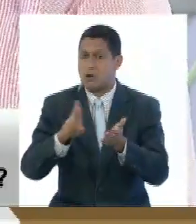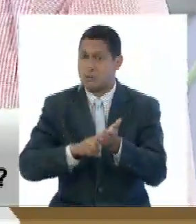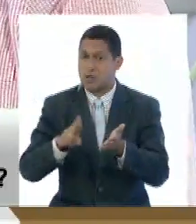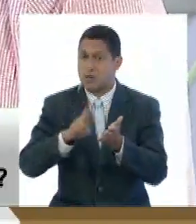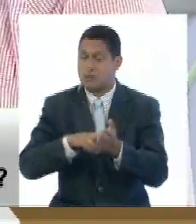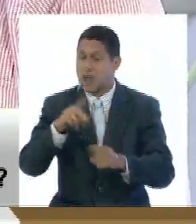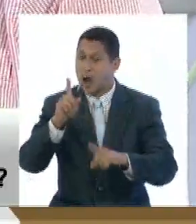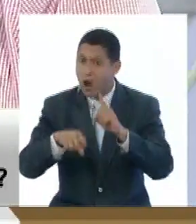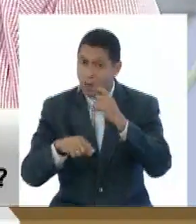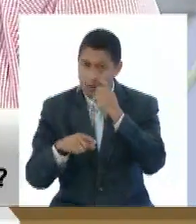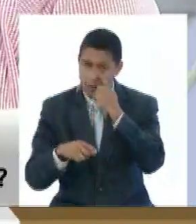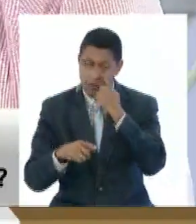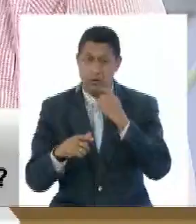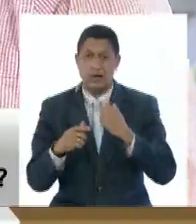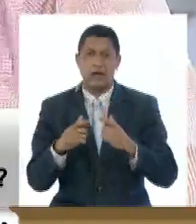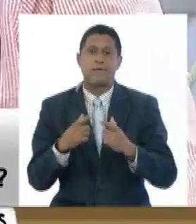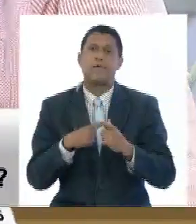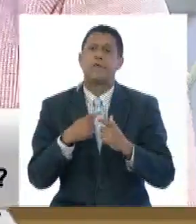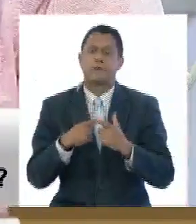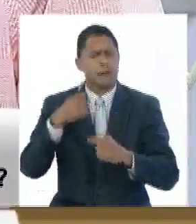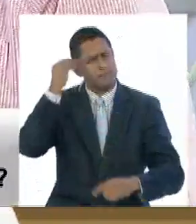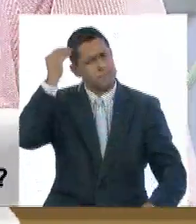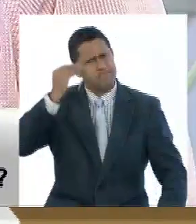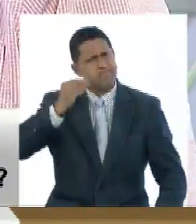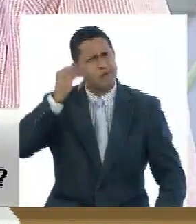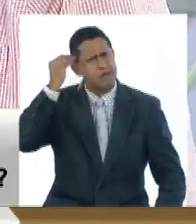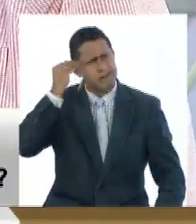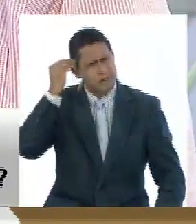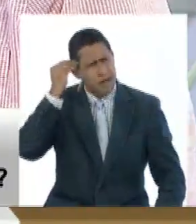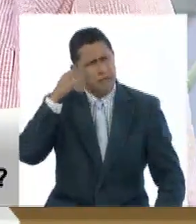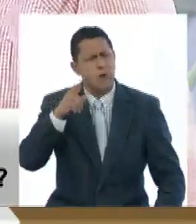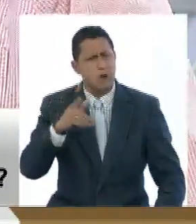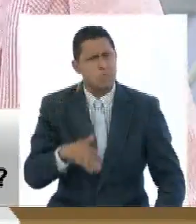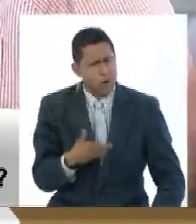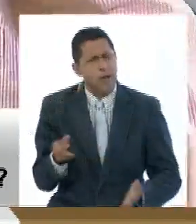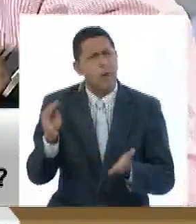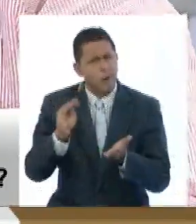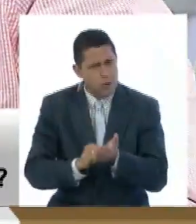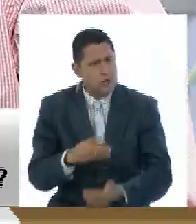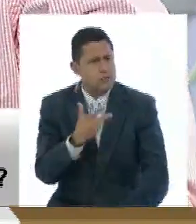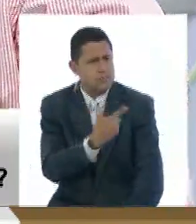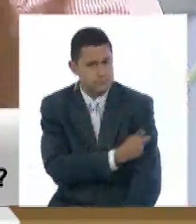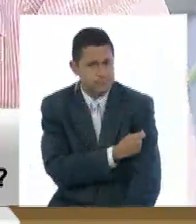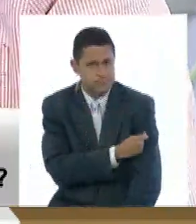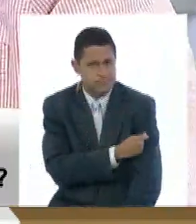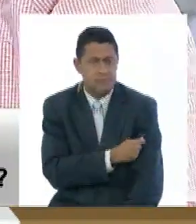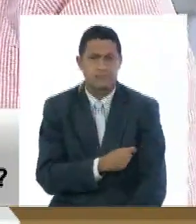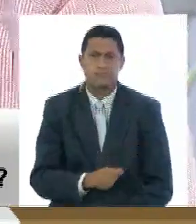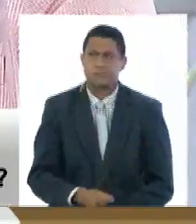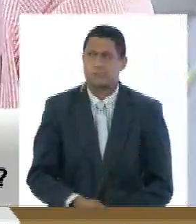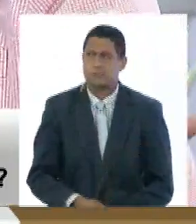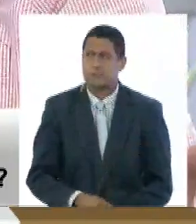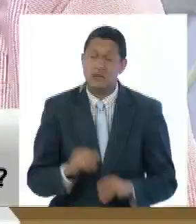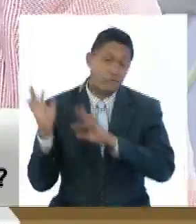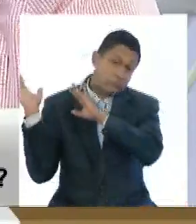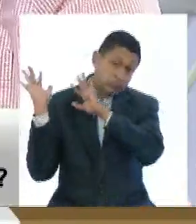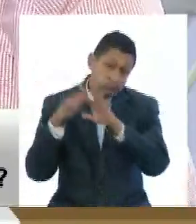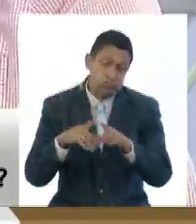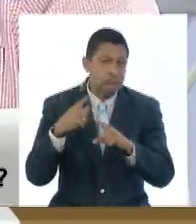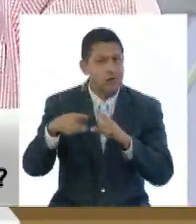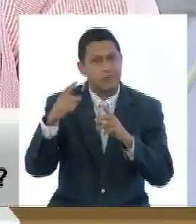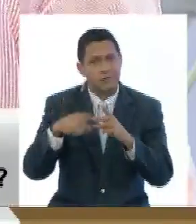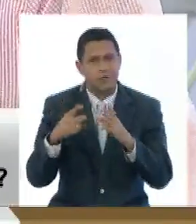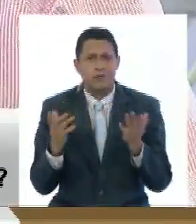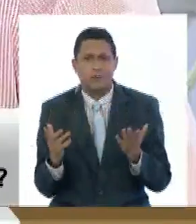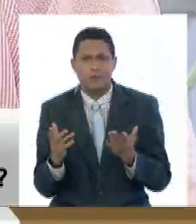en algunas situaciones más complejas. Entonces están como que considerando que es una opción, además que recuerda que hay una situación de inmigración cada vez más grande, etcétera,